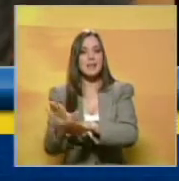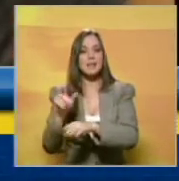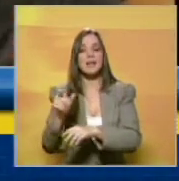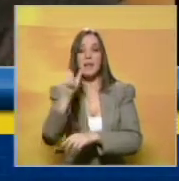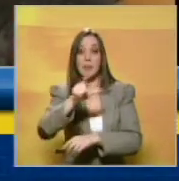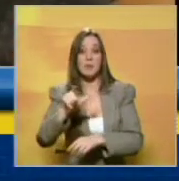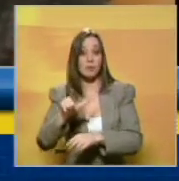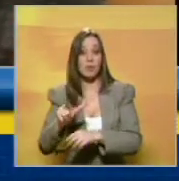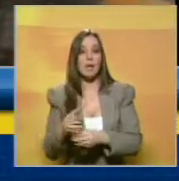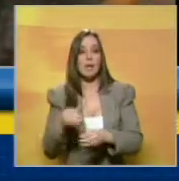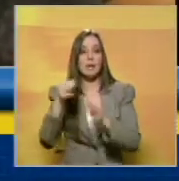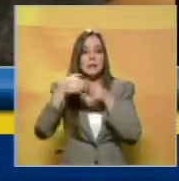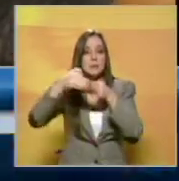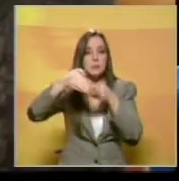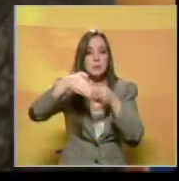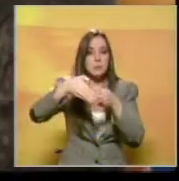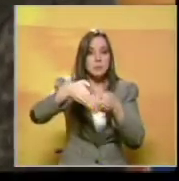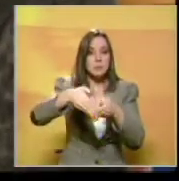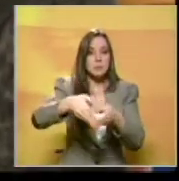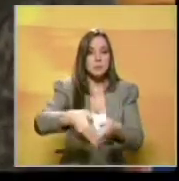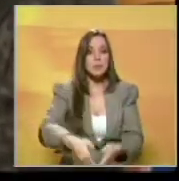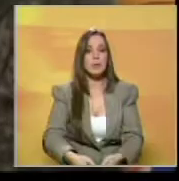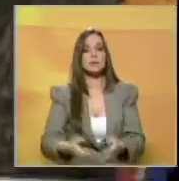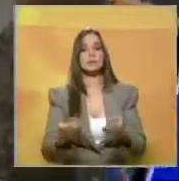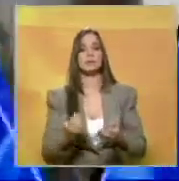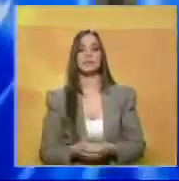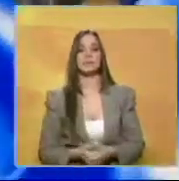estaban durante el hundimiento del barco.